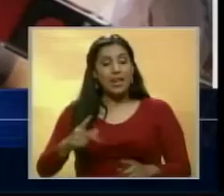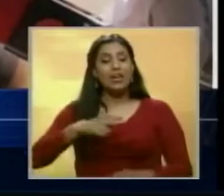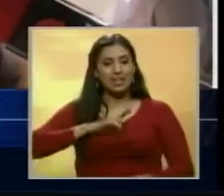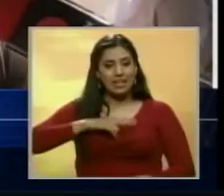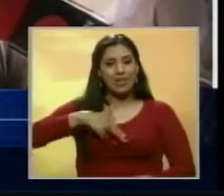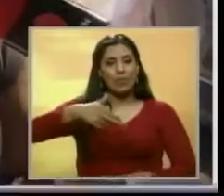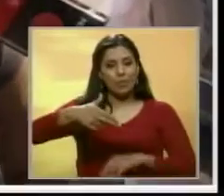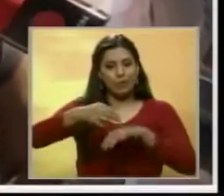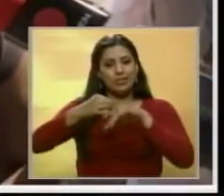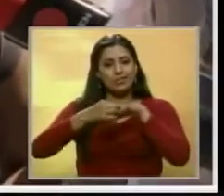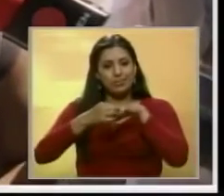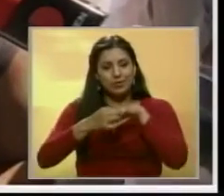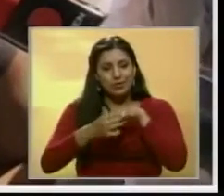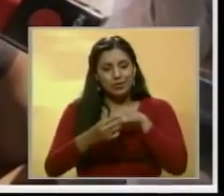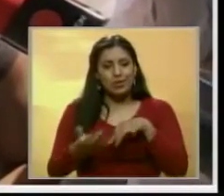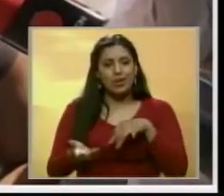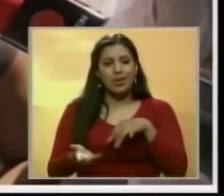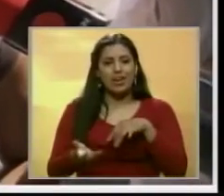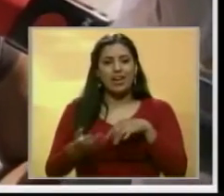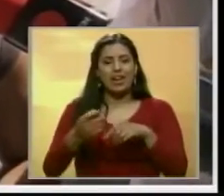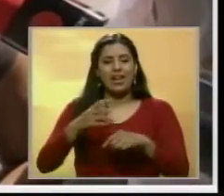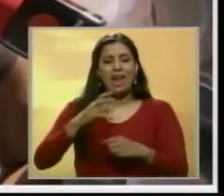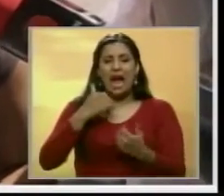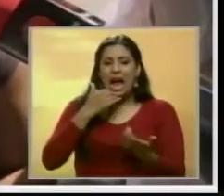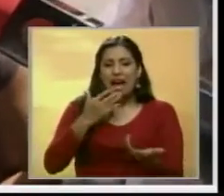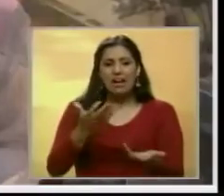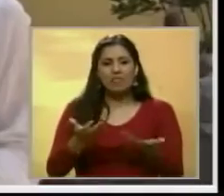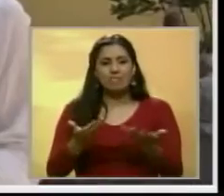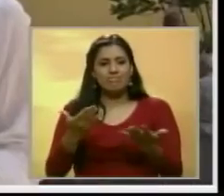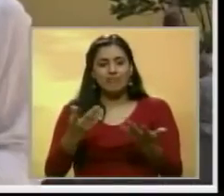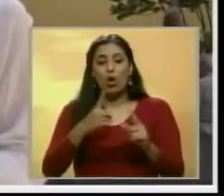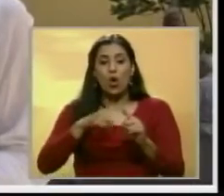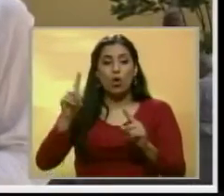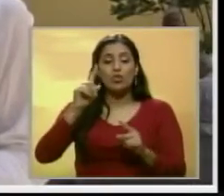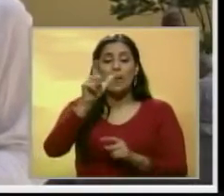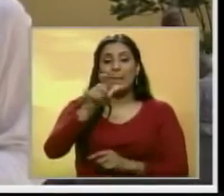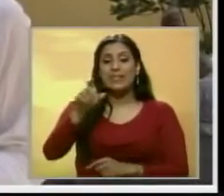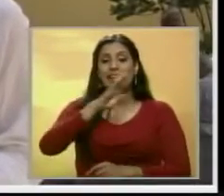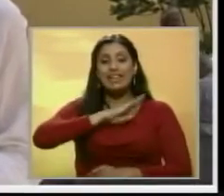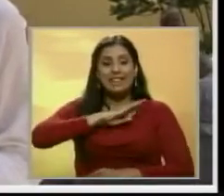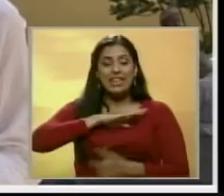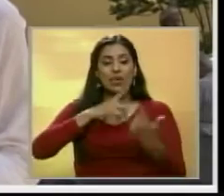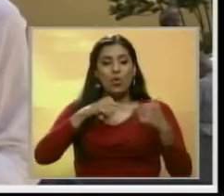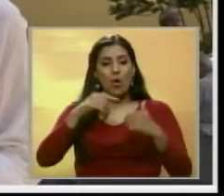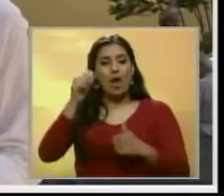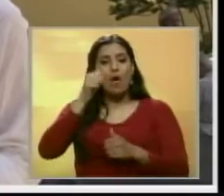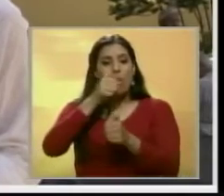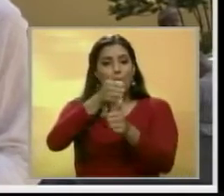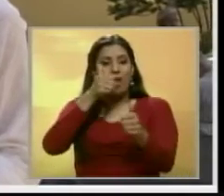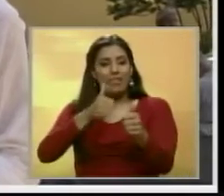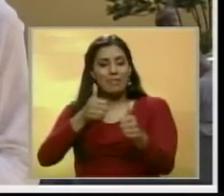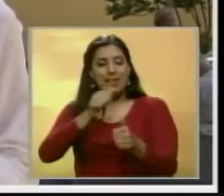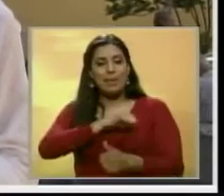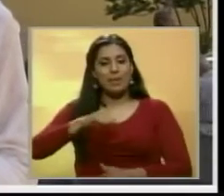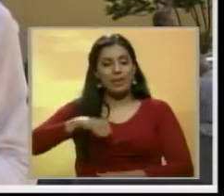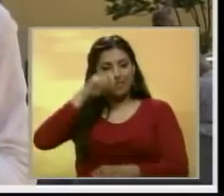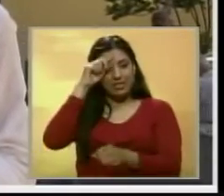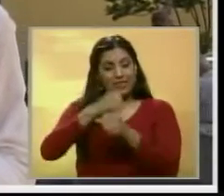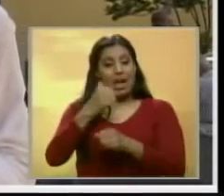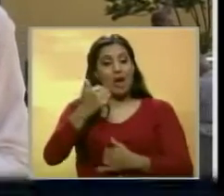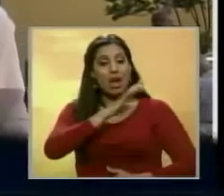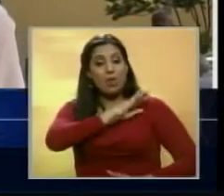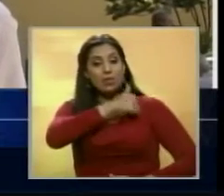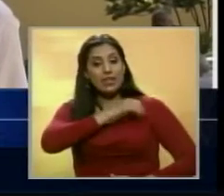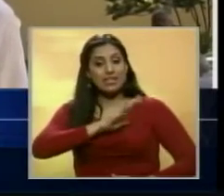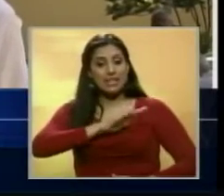su anillo, su arma de reglamento. Se conoció que la víctima trabajaba como escolta privado. Autoridades de la Policía